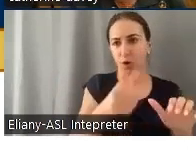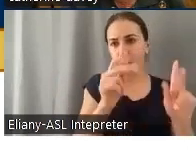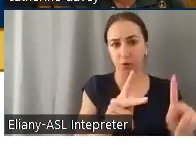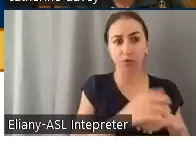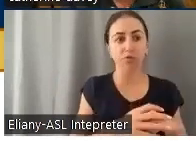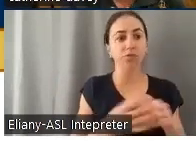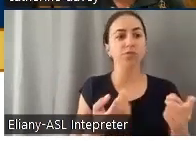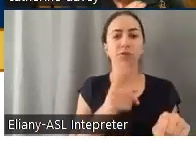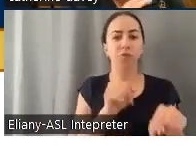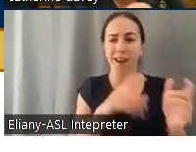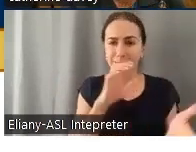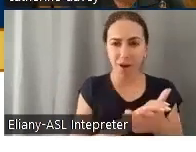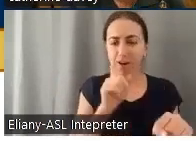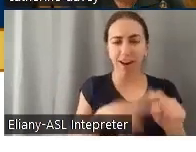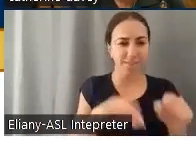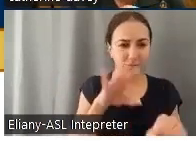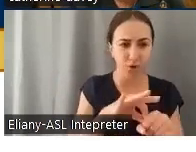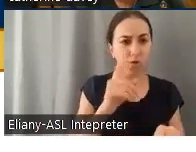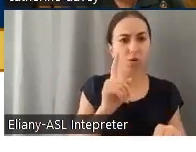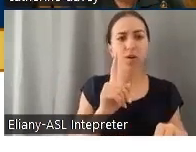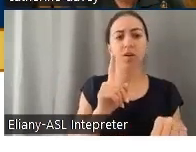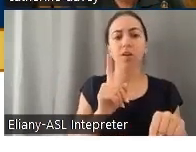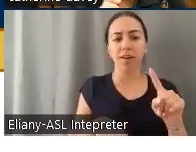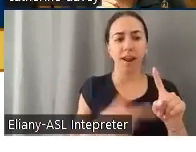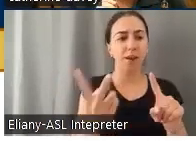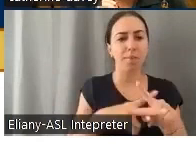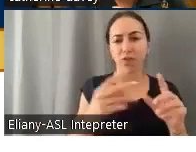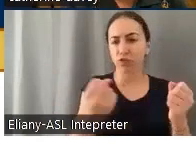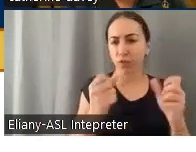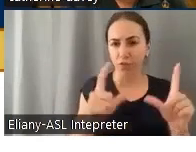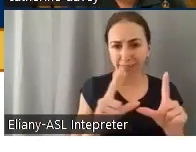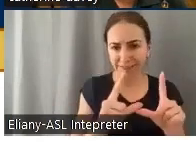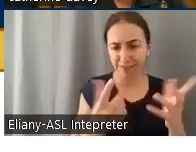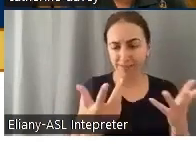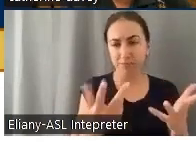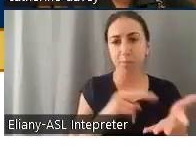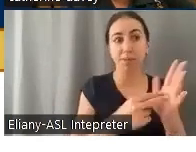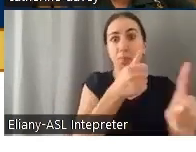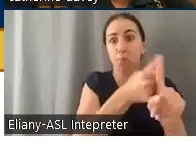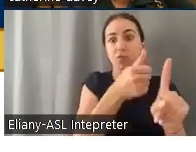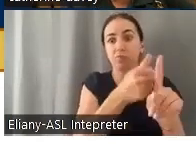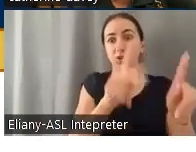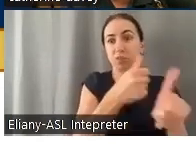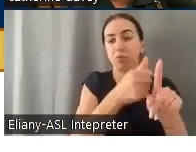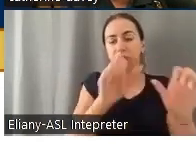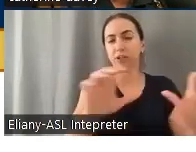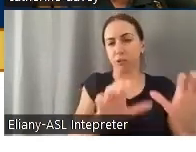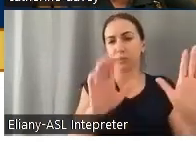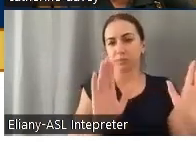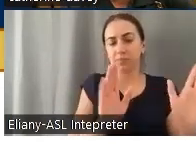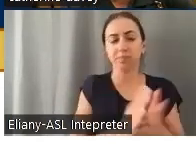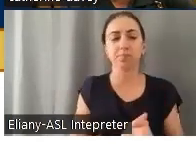no puedes votar por mí, no puedes tener una licencia por mí. Por eso es que no se puede delegar.